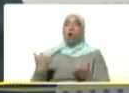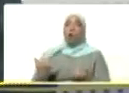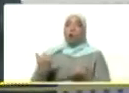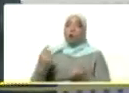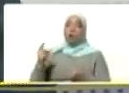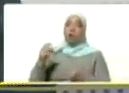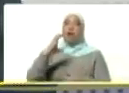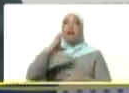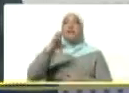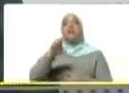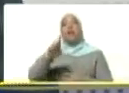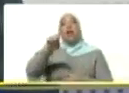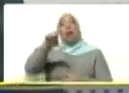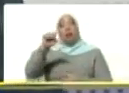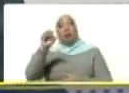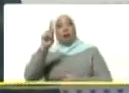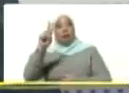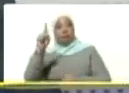CELAC.